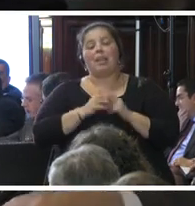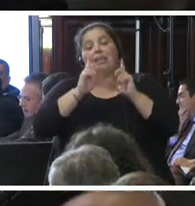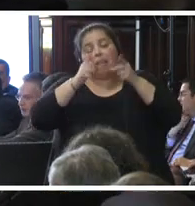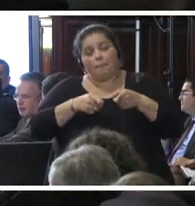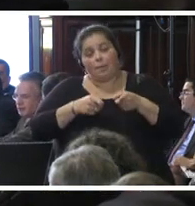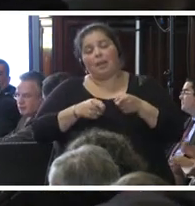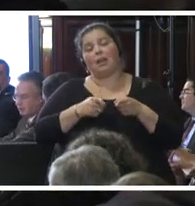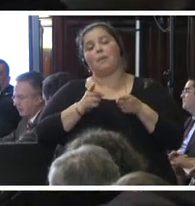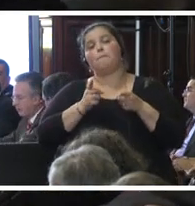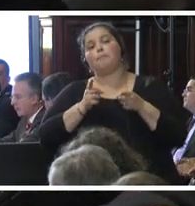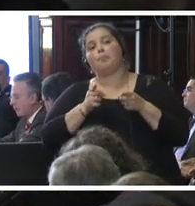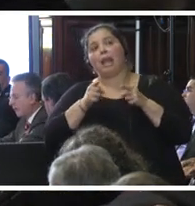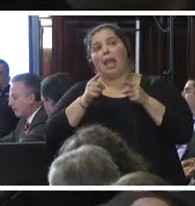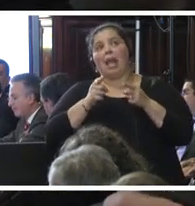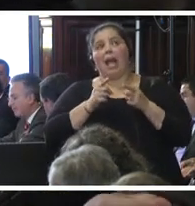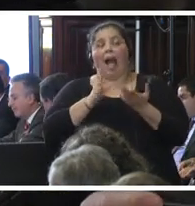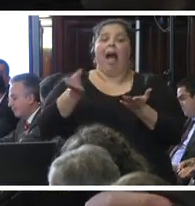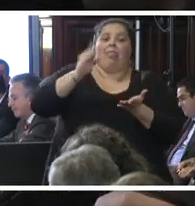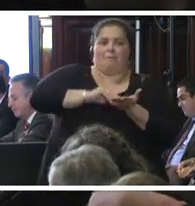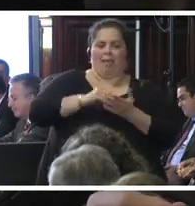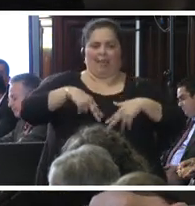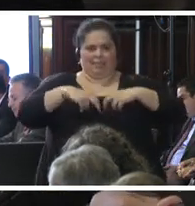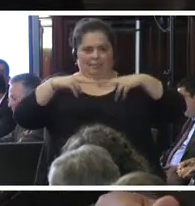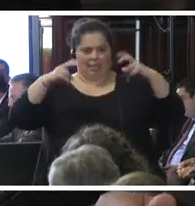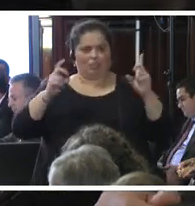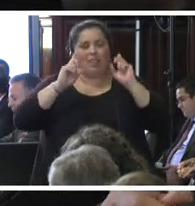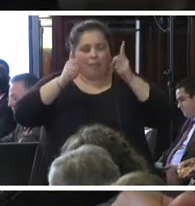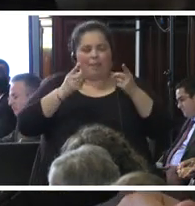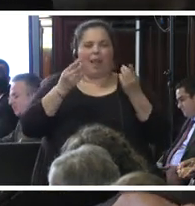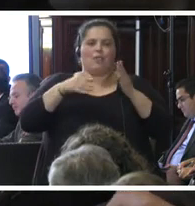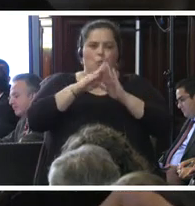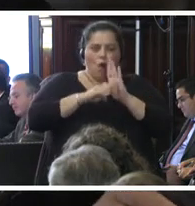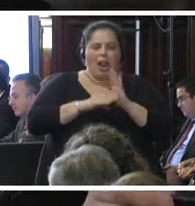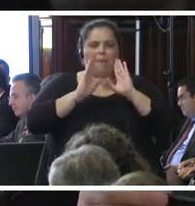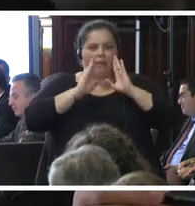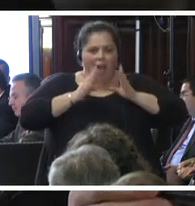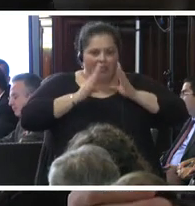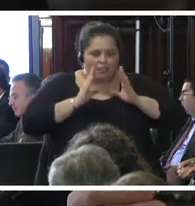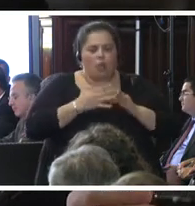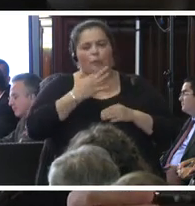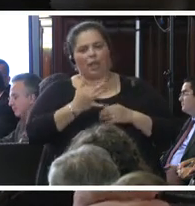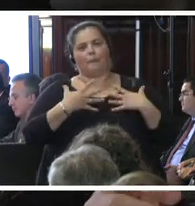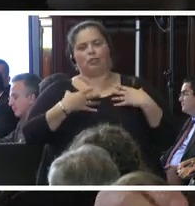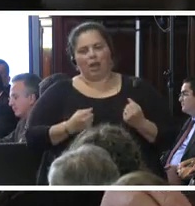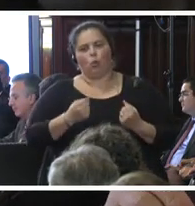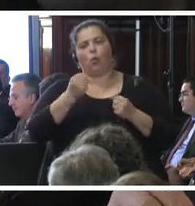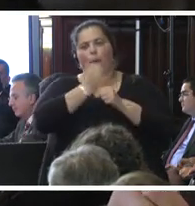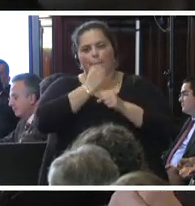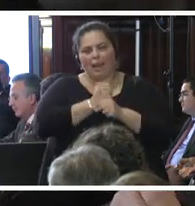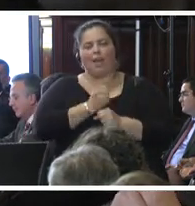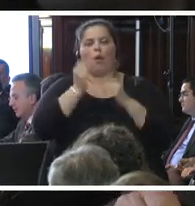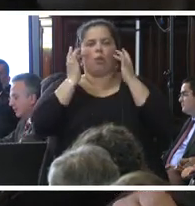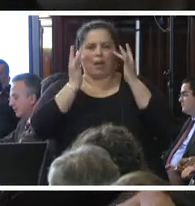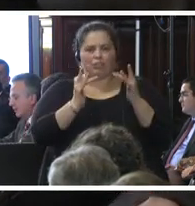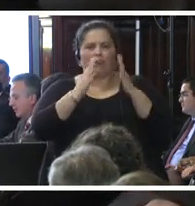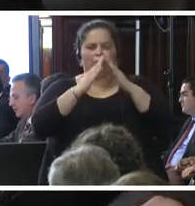de las investigaciones, el acceso a programas de atención integral como salud, empleo, educación, vivienda. Ha permitido